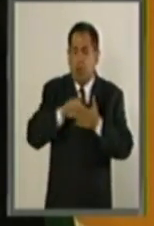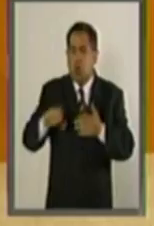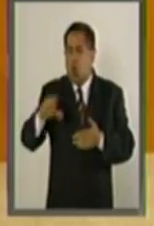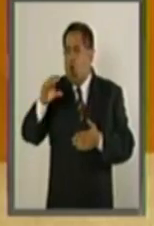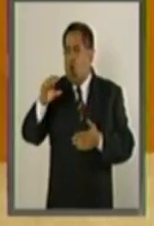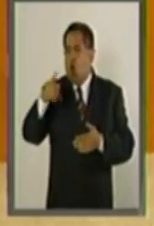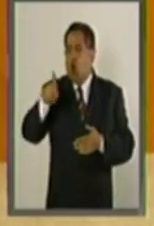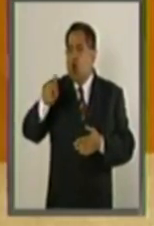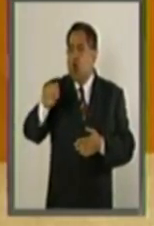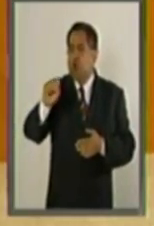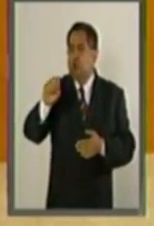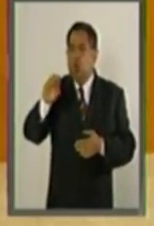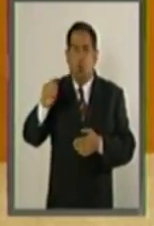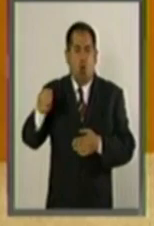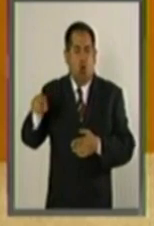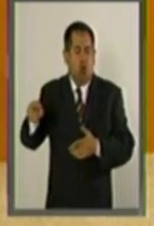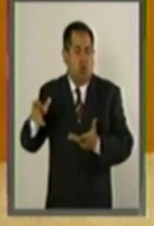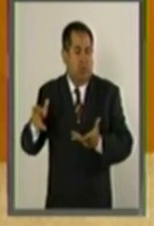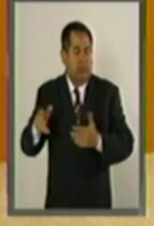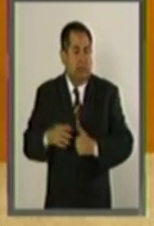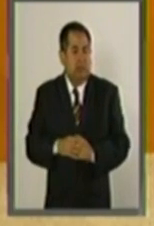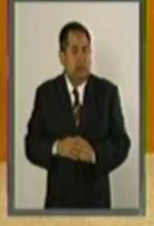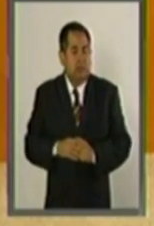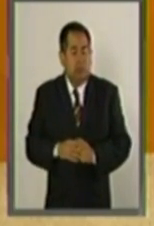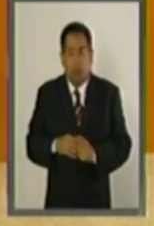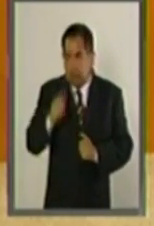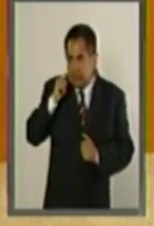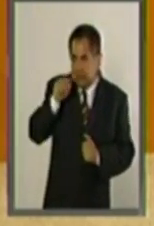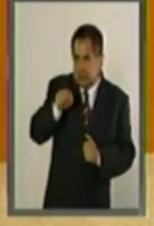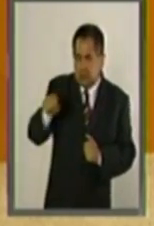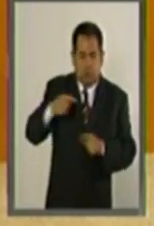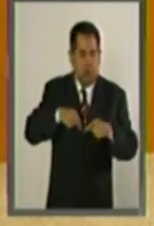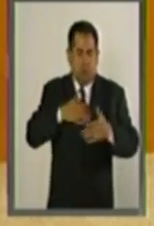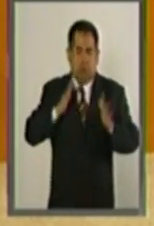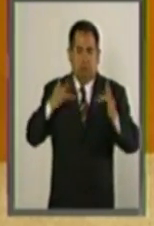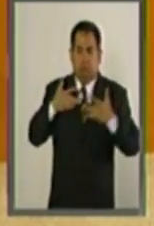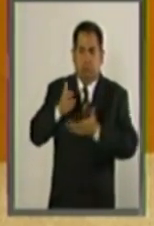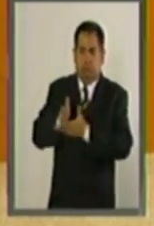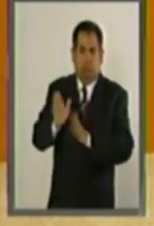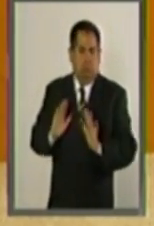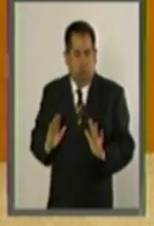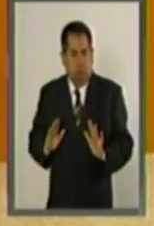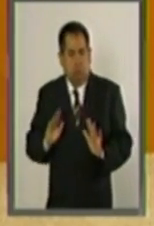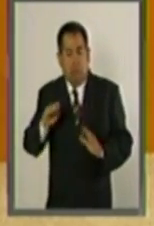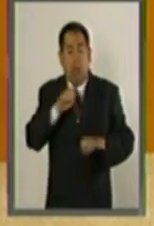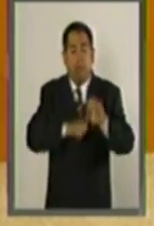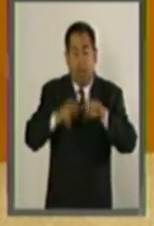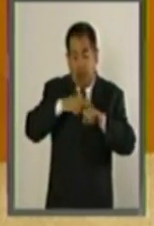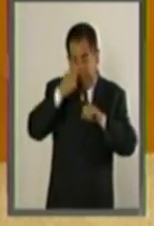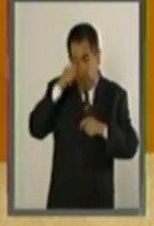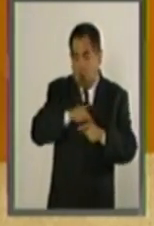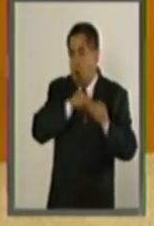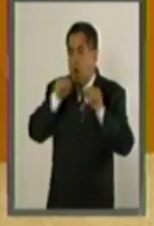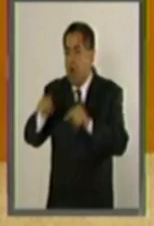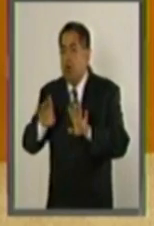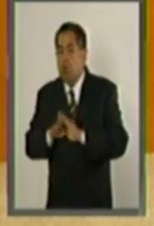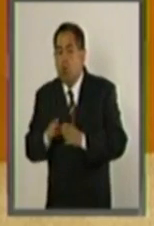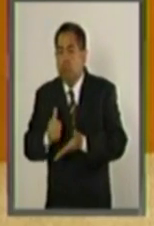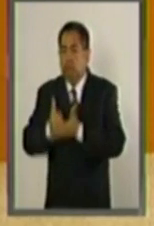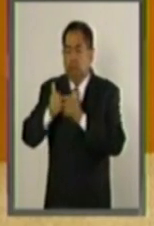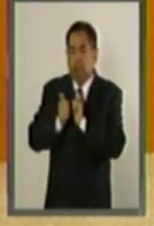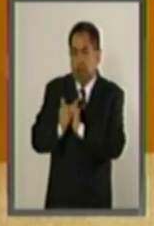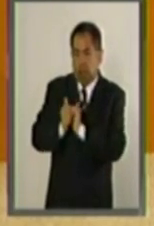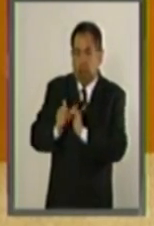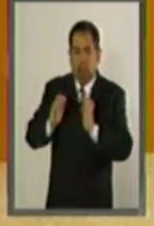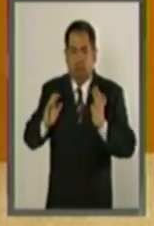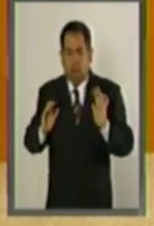Kosovo. En ese marco de no intervención, la Embajada de México en Serbia debe fungir como un acompañante